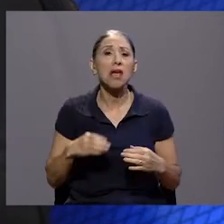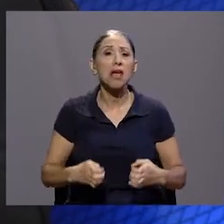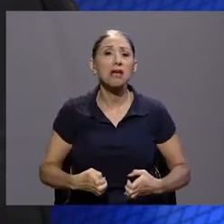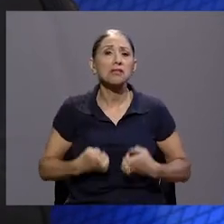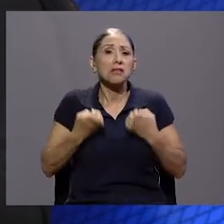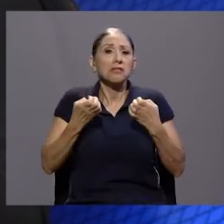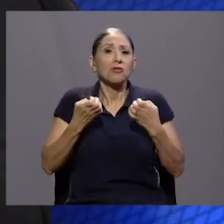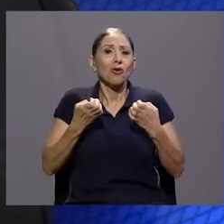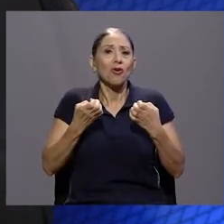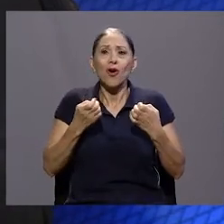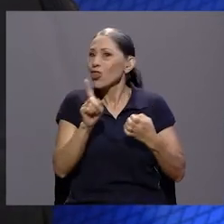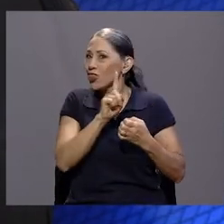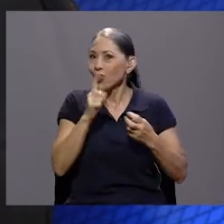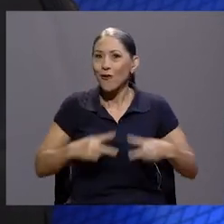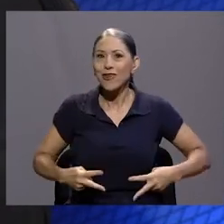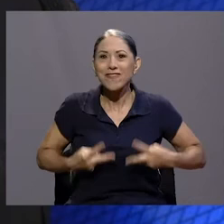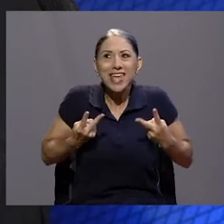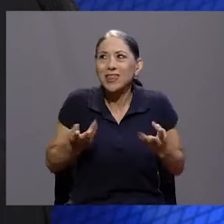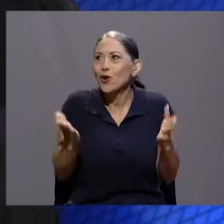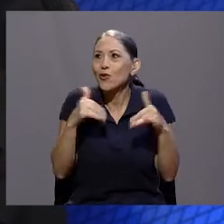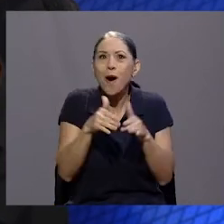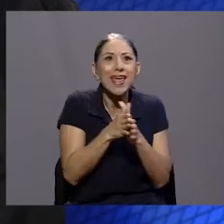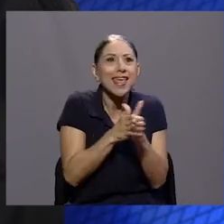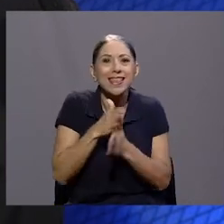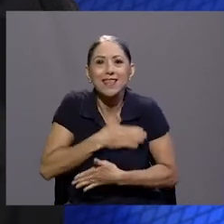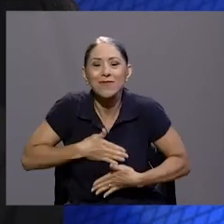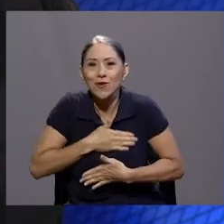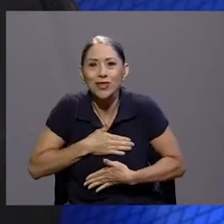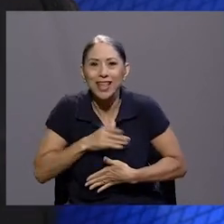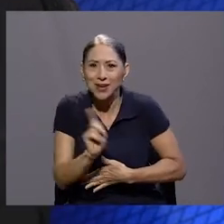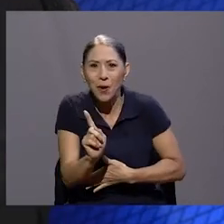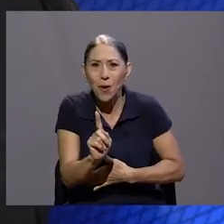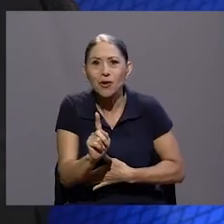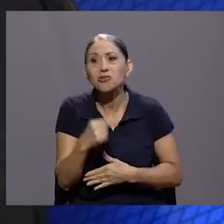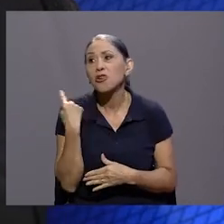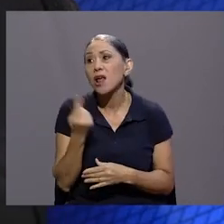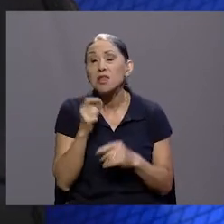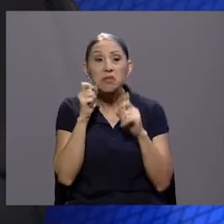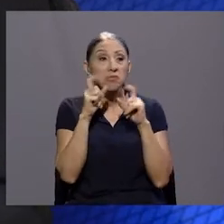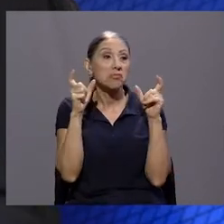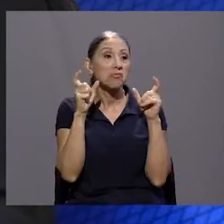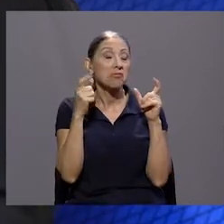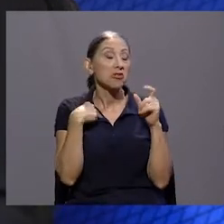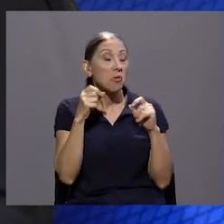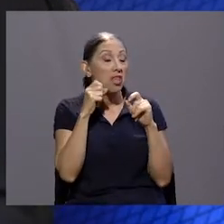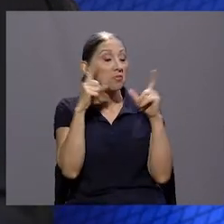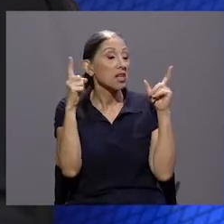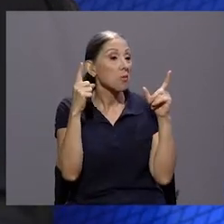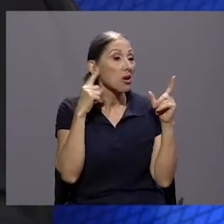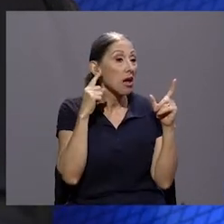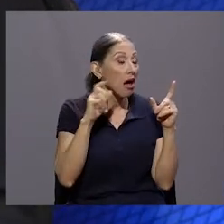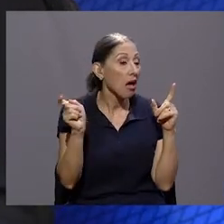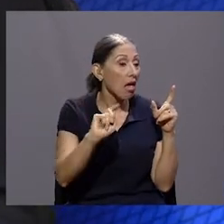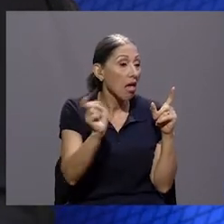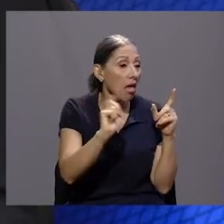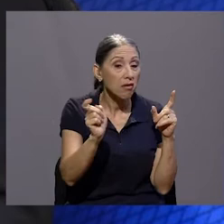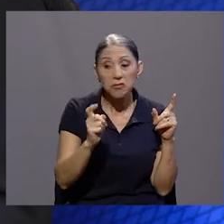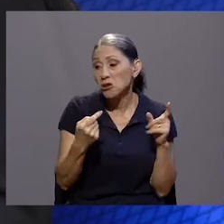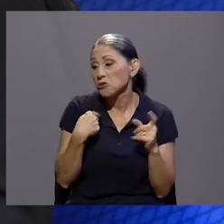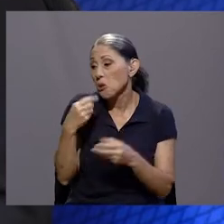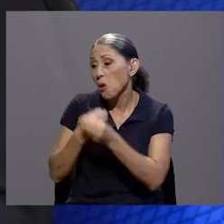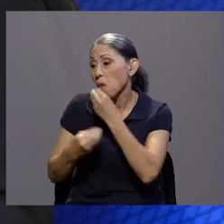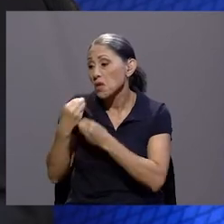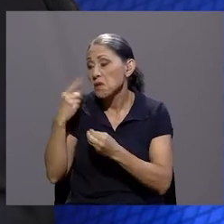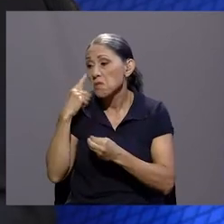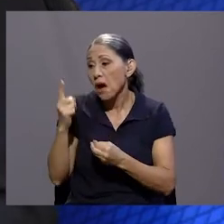disfrute son personas que dicen me desperté porque me sonó la alarma comí porque sino como me desmayo y me conecté para que no me despidan